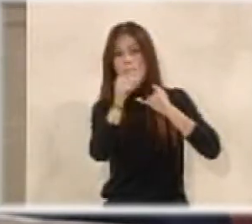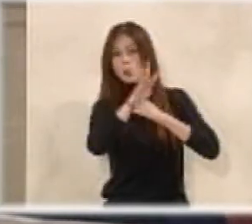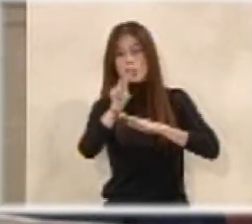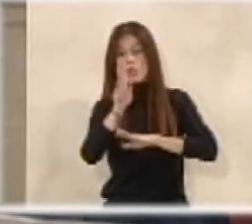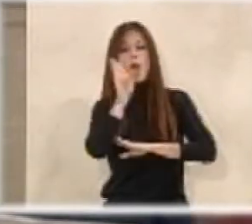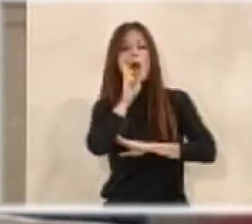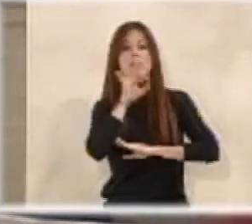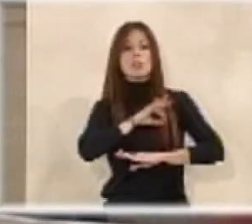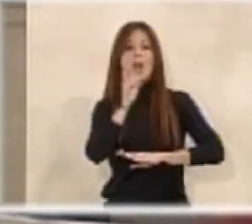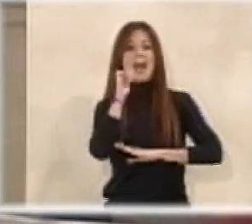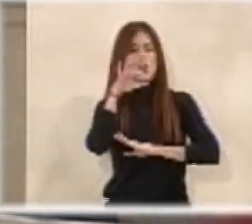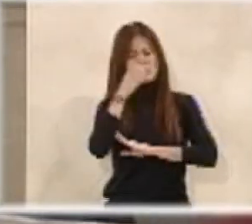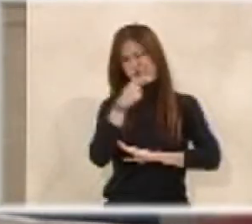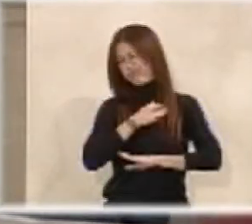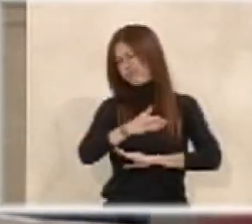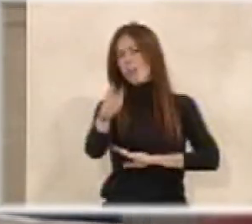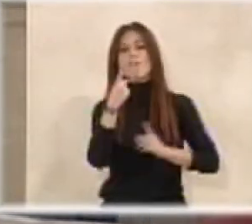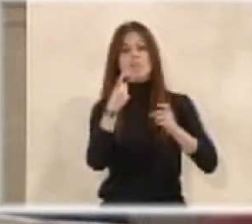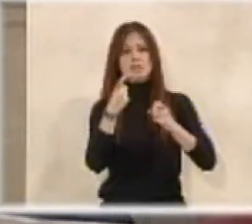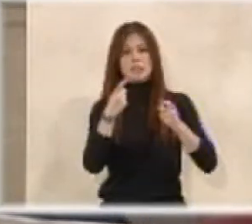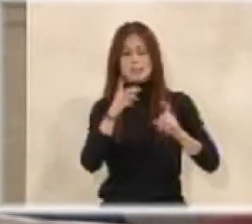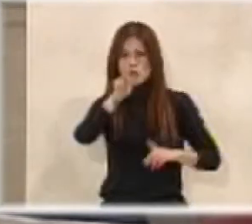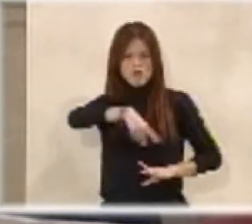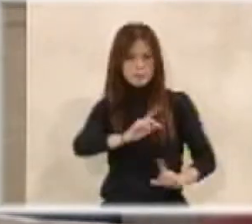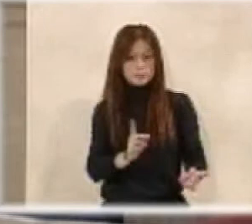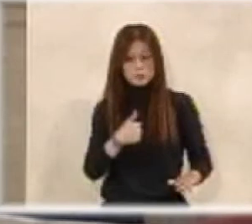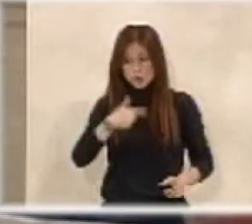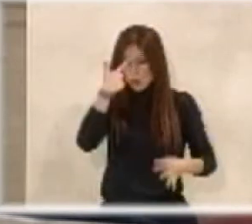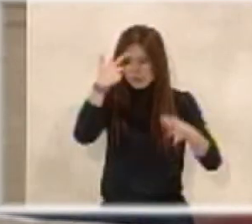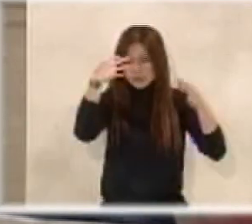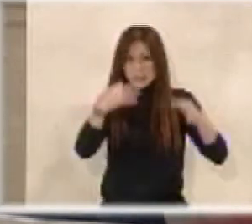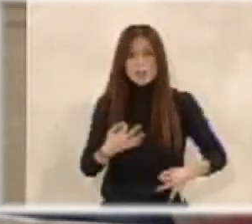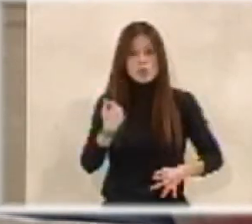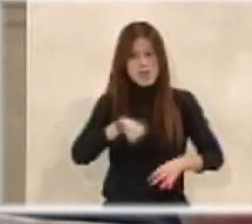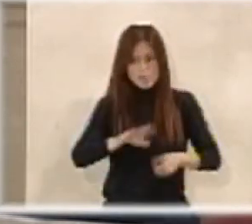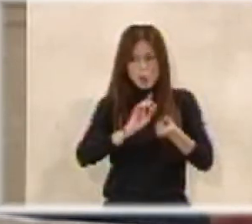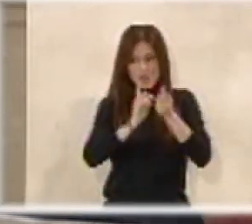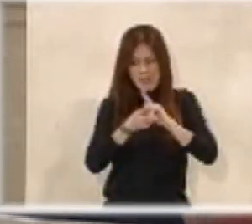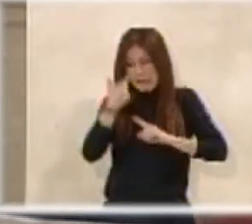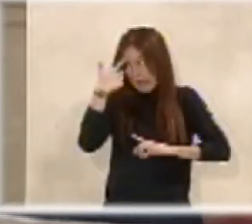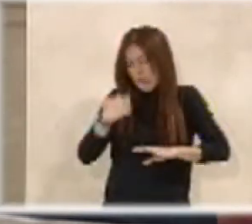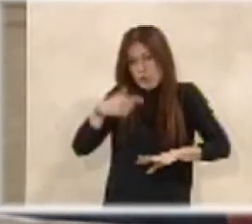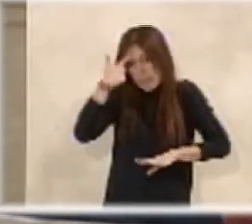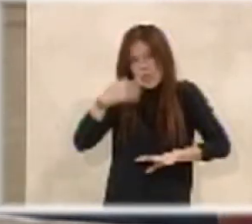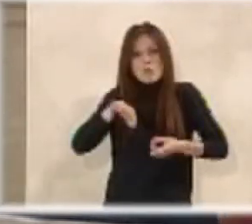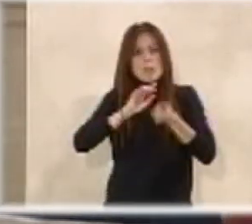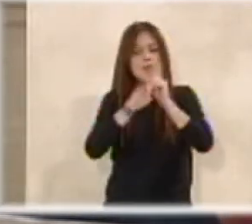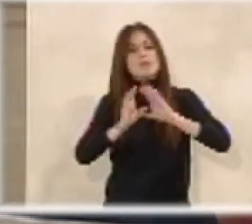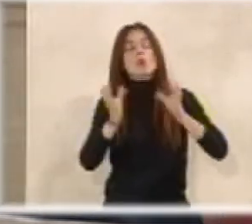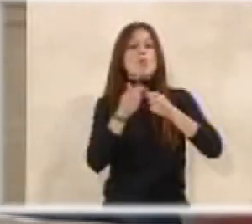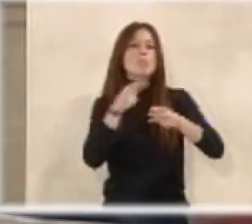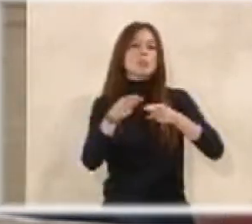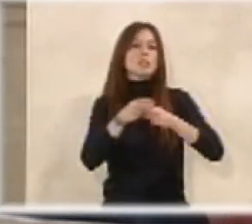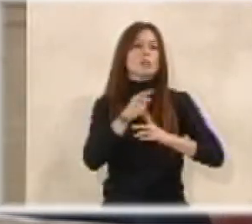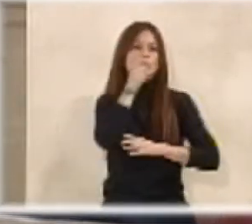otro día el señor Alonso, eso queda muy lejano y creo que eso no es. Yo creo que quieren modificarlo y se va a modificar, creo. La postura del Grupo Socialista